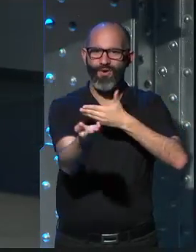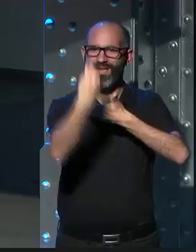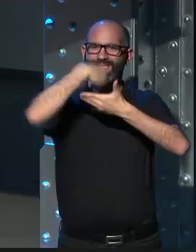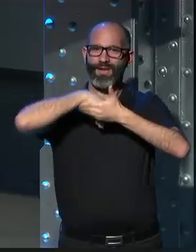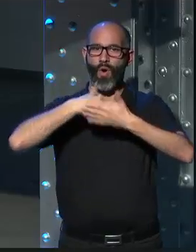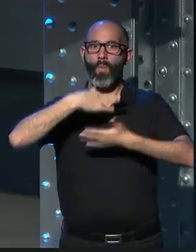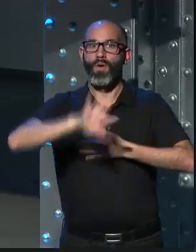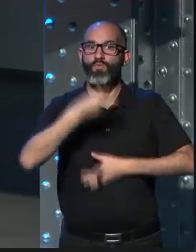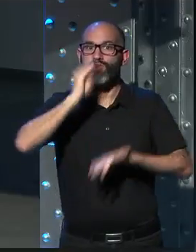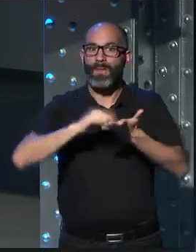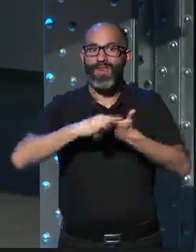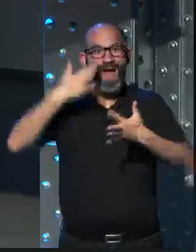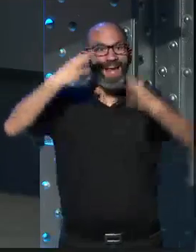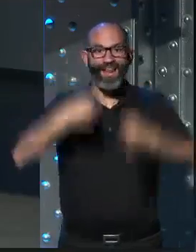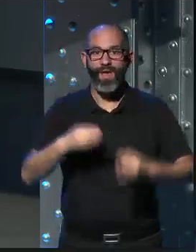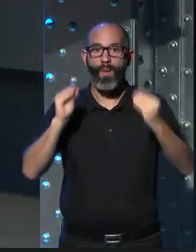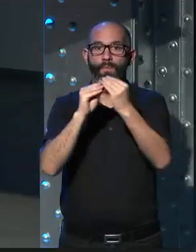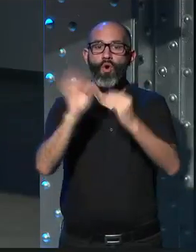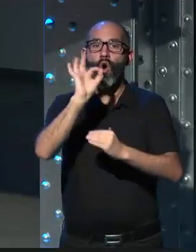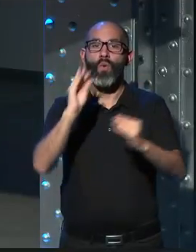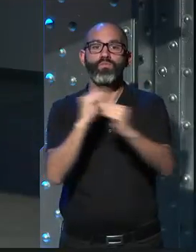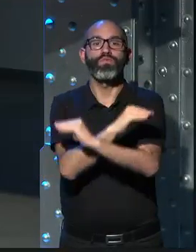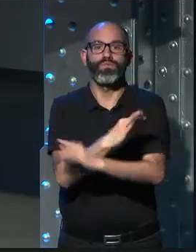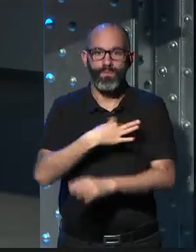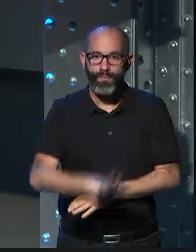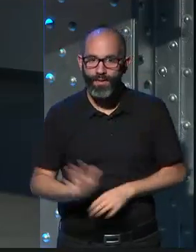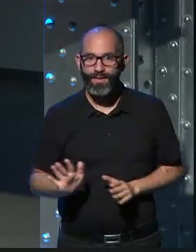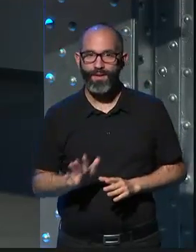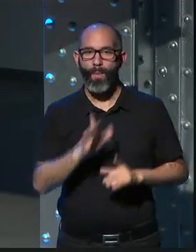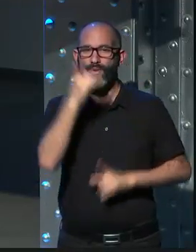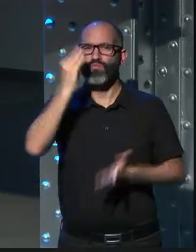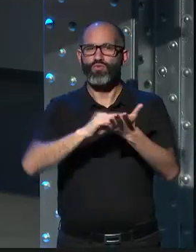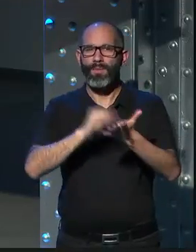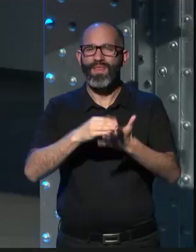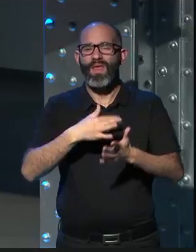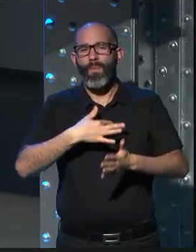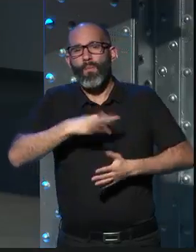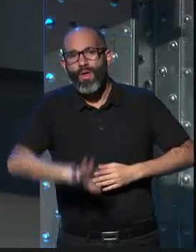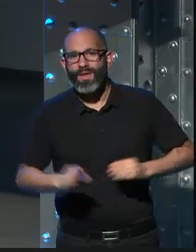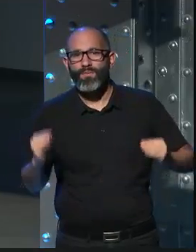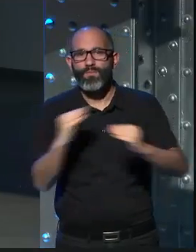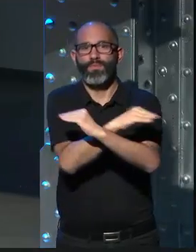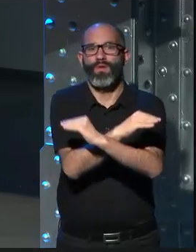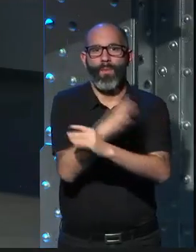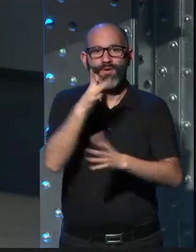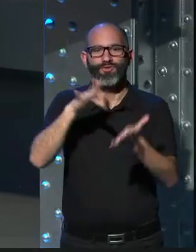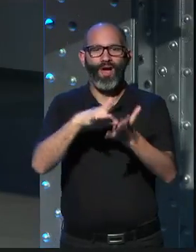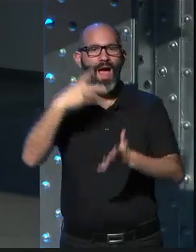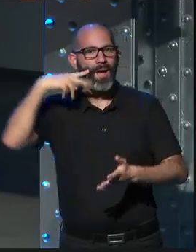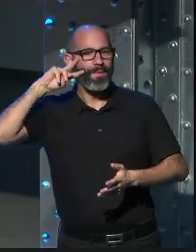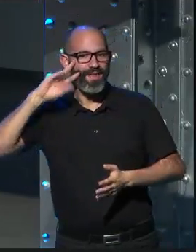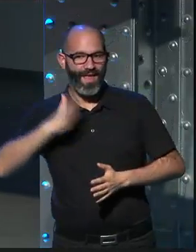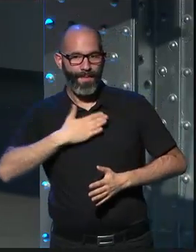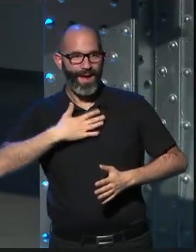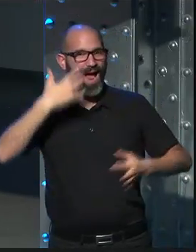encajar o no con la realidad. En los casos en los que la discrepancia entre nuestra experiencia y